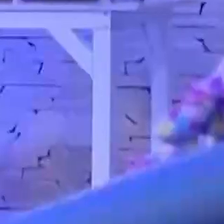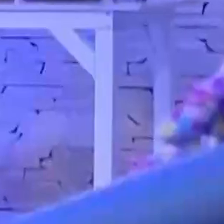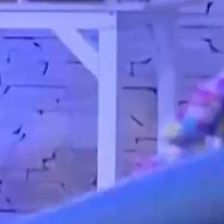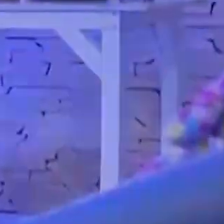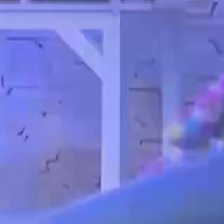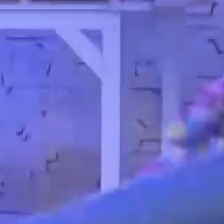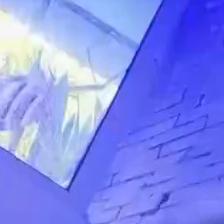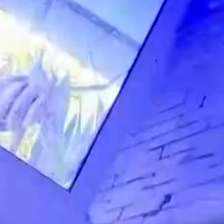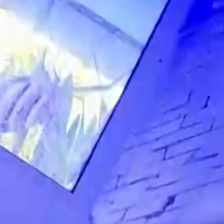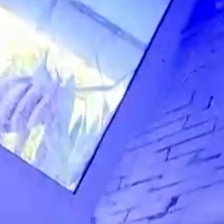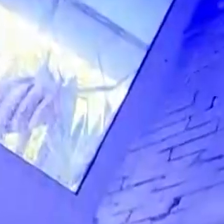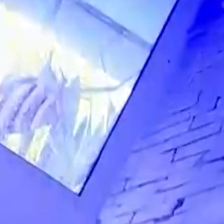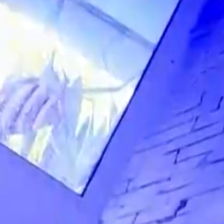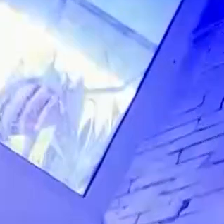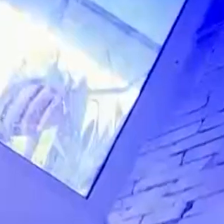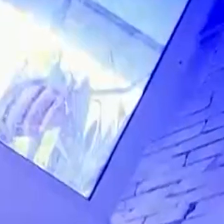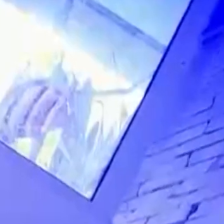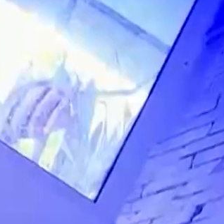meditación